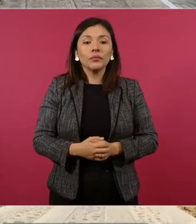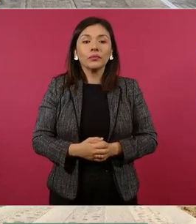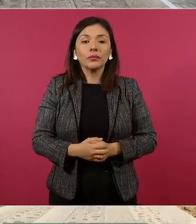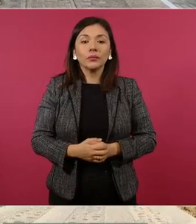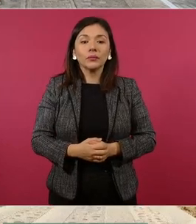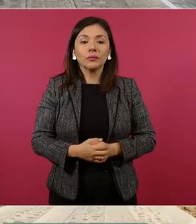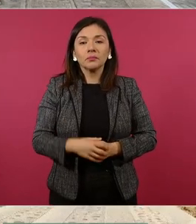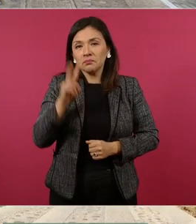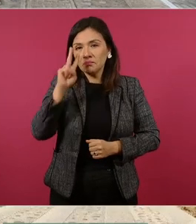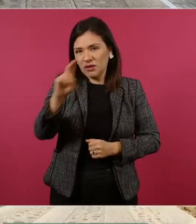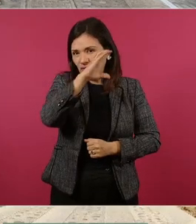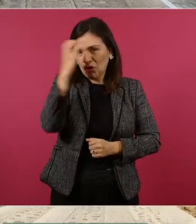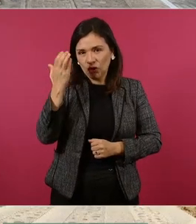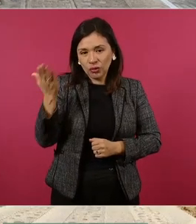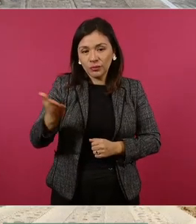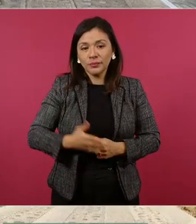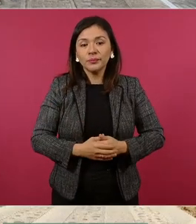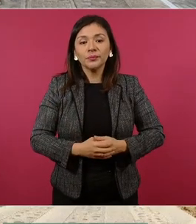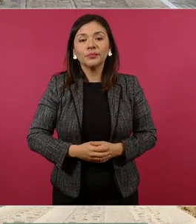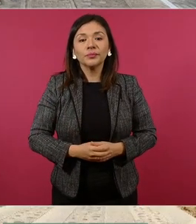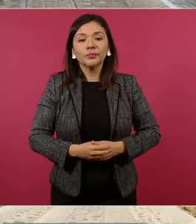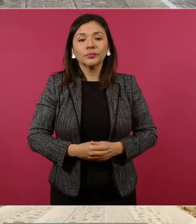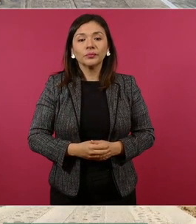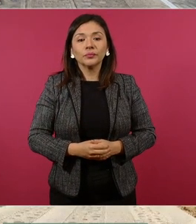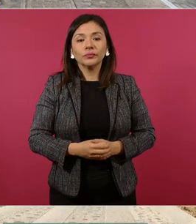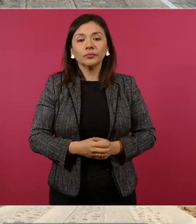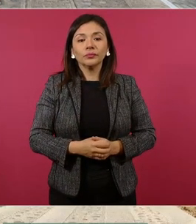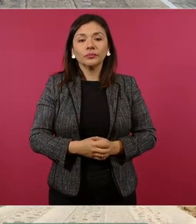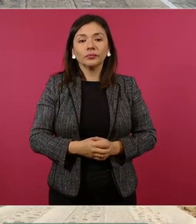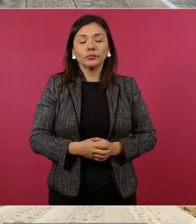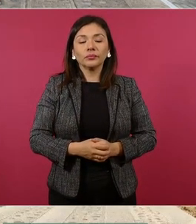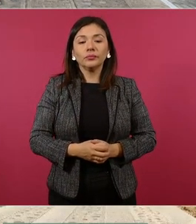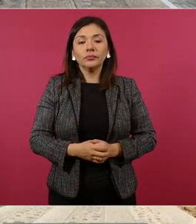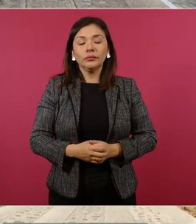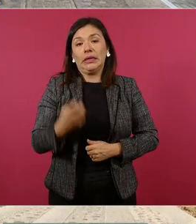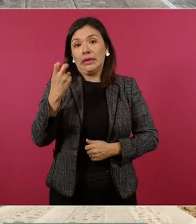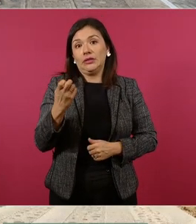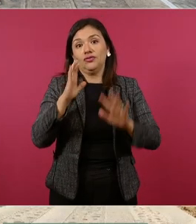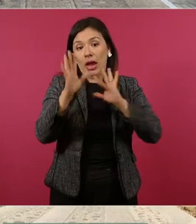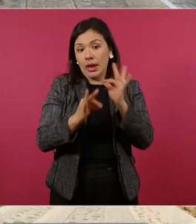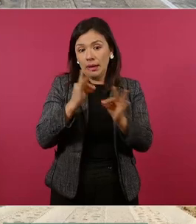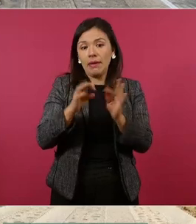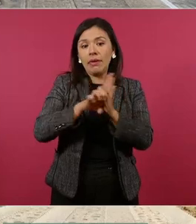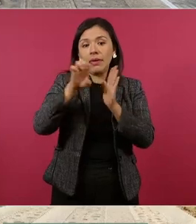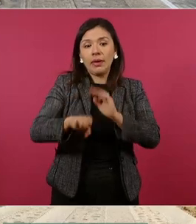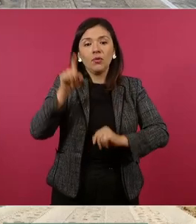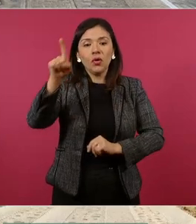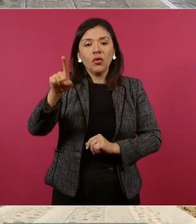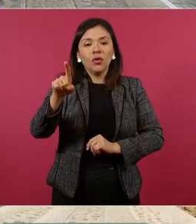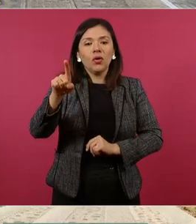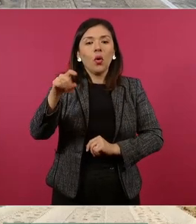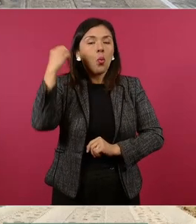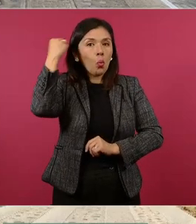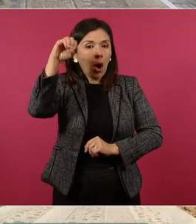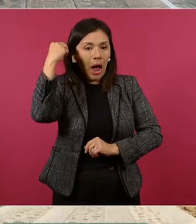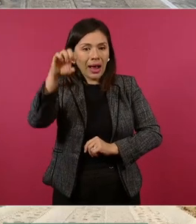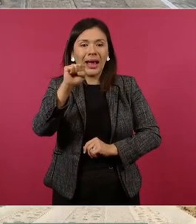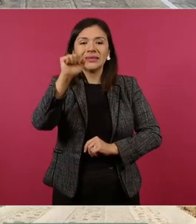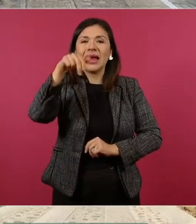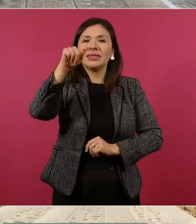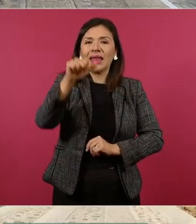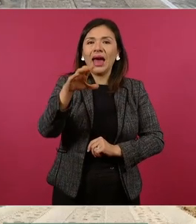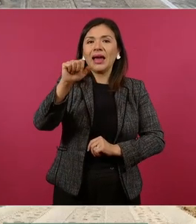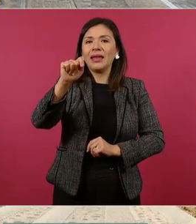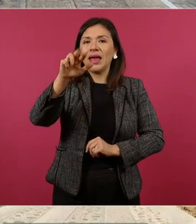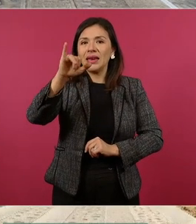aquí algunas fotos de los caminos que han estado concluidos el de Santa Catarina a santaana en Oaxaca que fue el